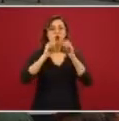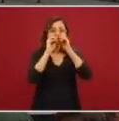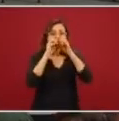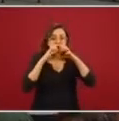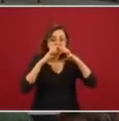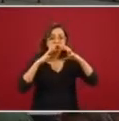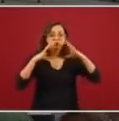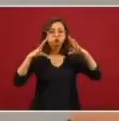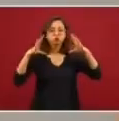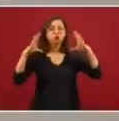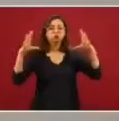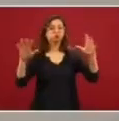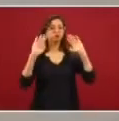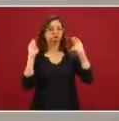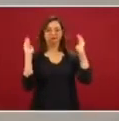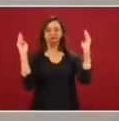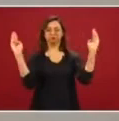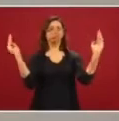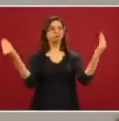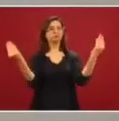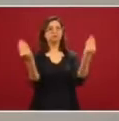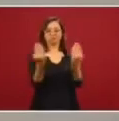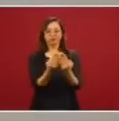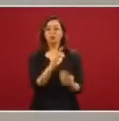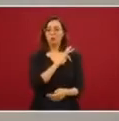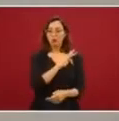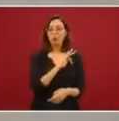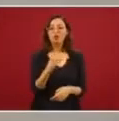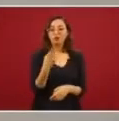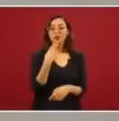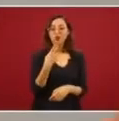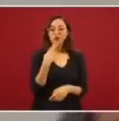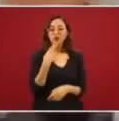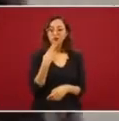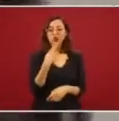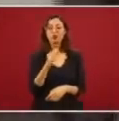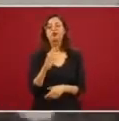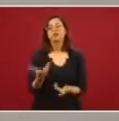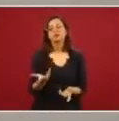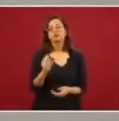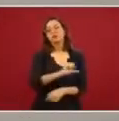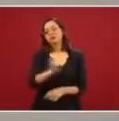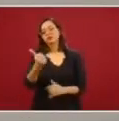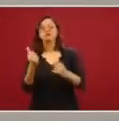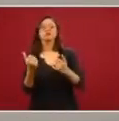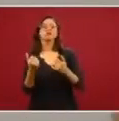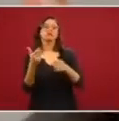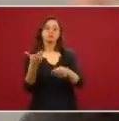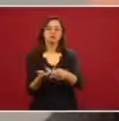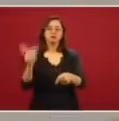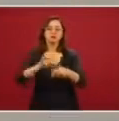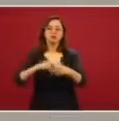esto está tecnológicamente hecho para ese propósito hay otros que tienen un modelo como de tiendas de campaña